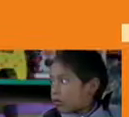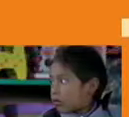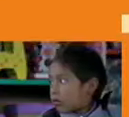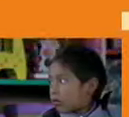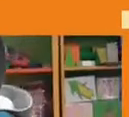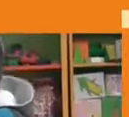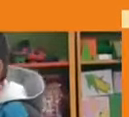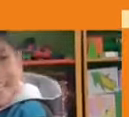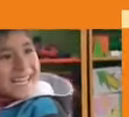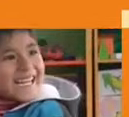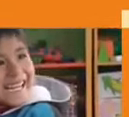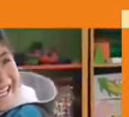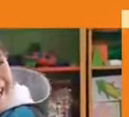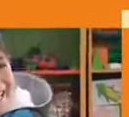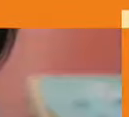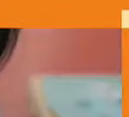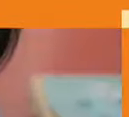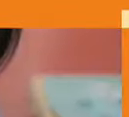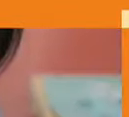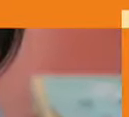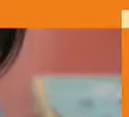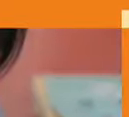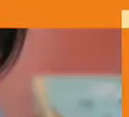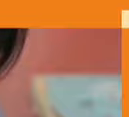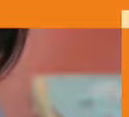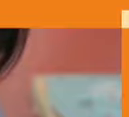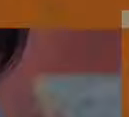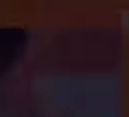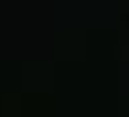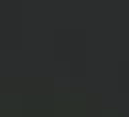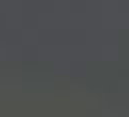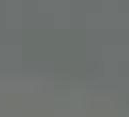Estamos viendo Aprendo en Casa, primaria.